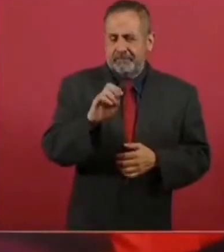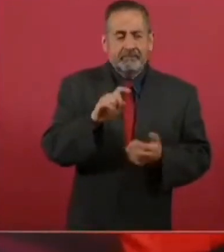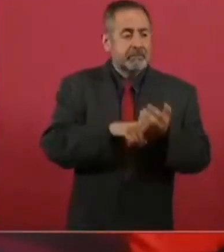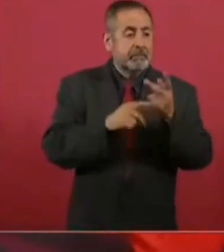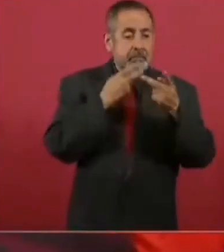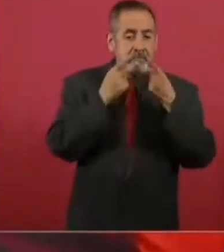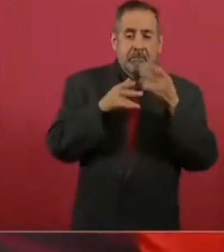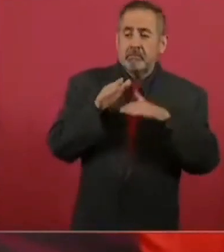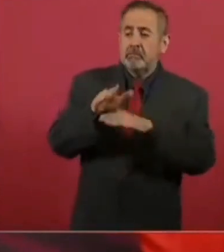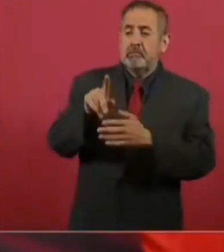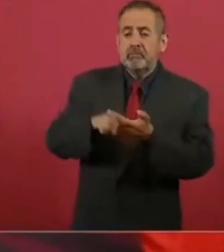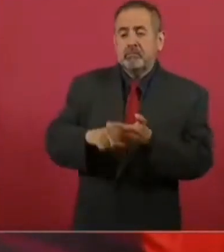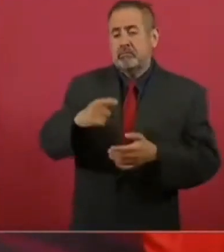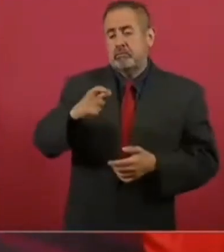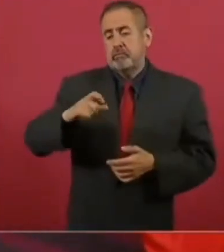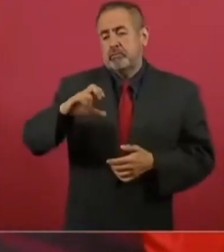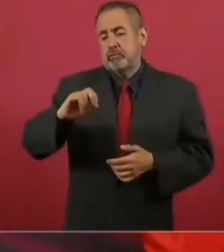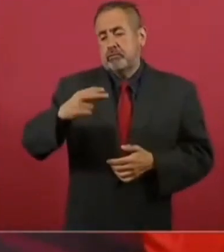Xóchitl?